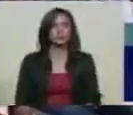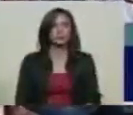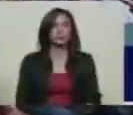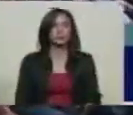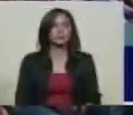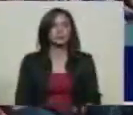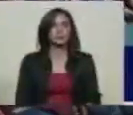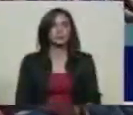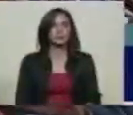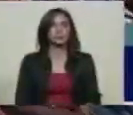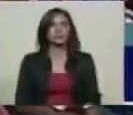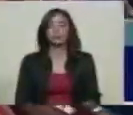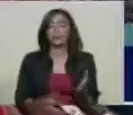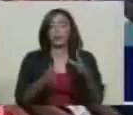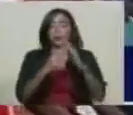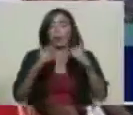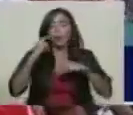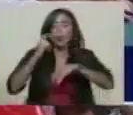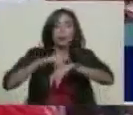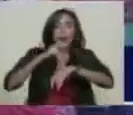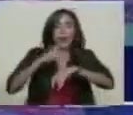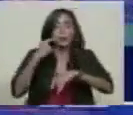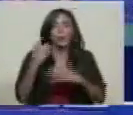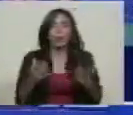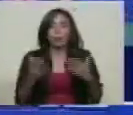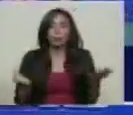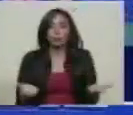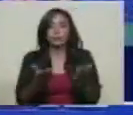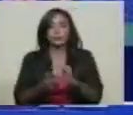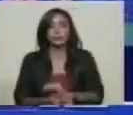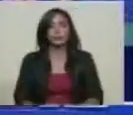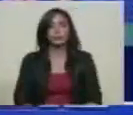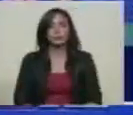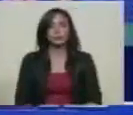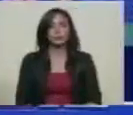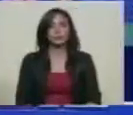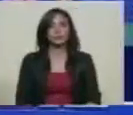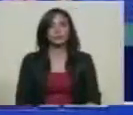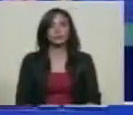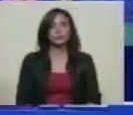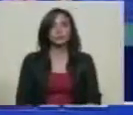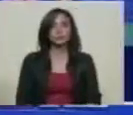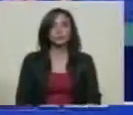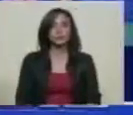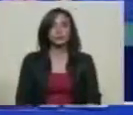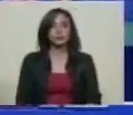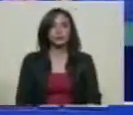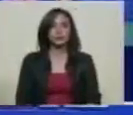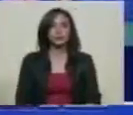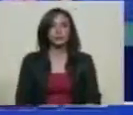la máxima instancia de dirección del Partido Socialista Unido de Venezuela